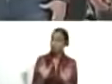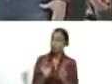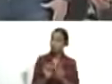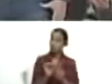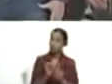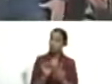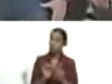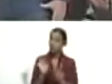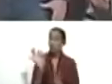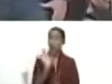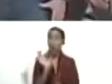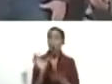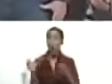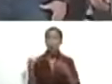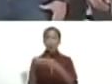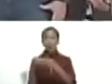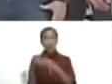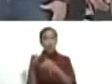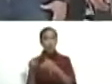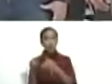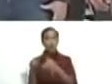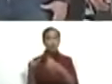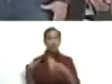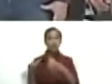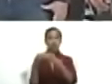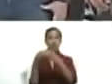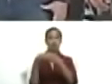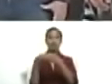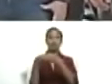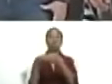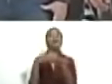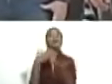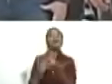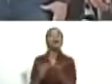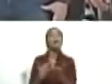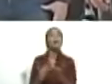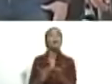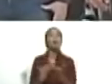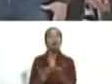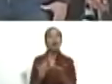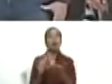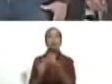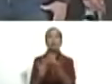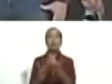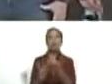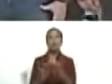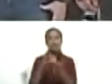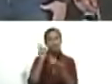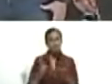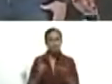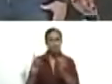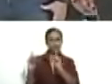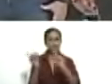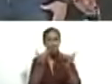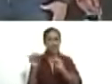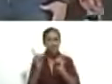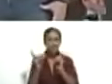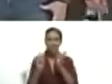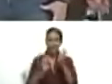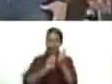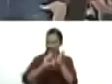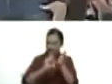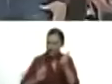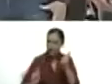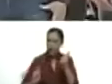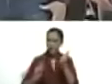o una élite. La propuesta la tiene que debatir, escribir,